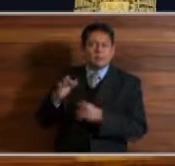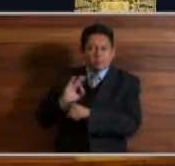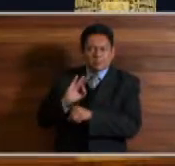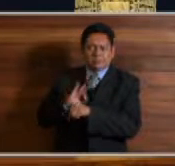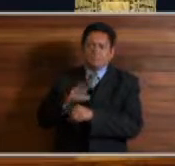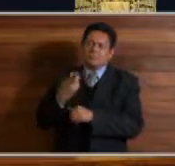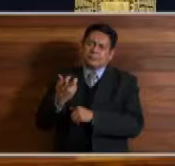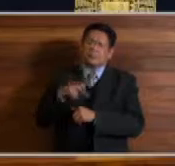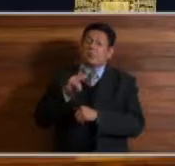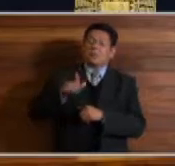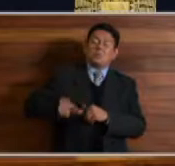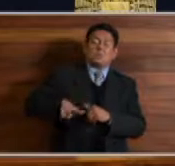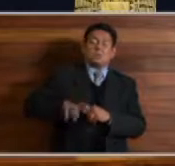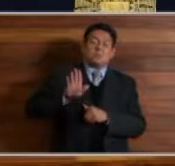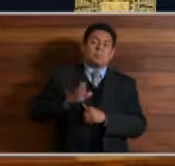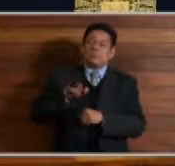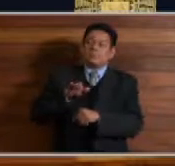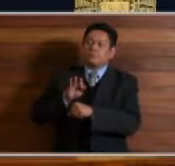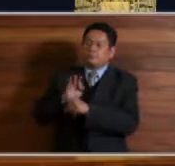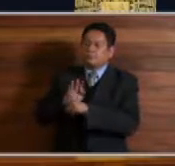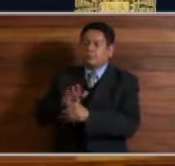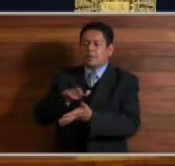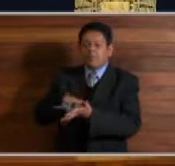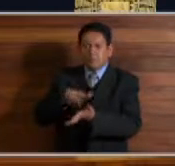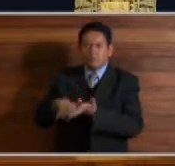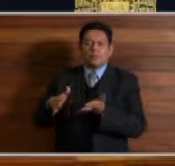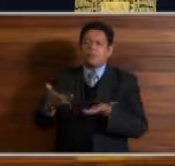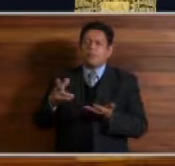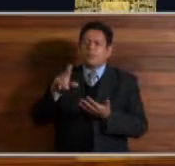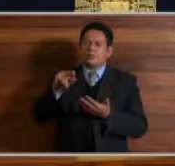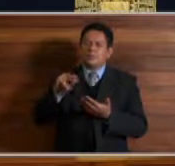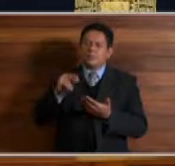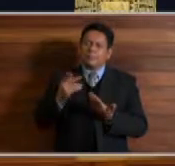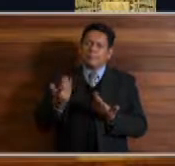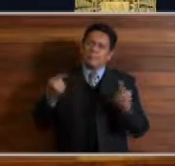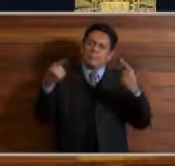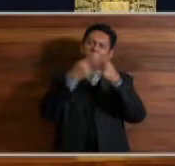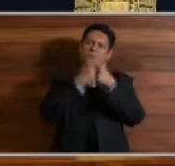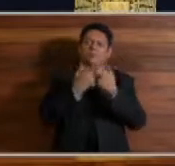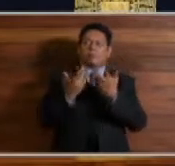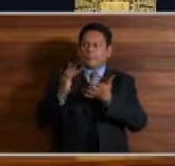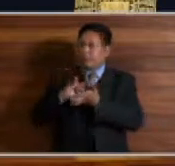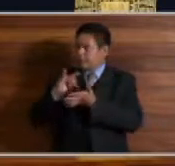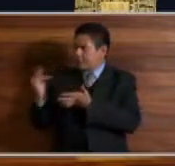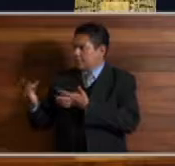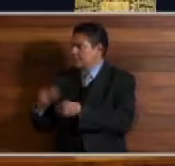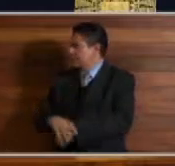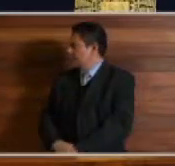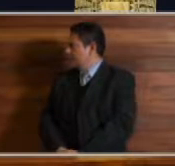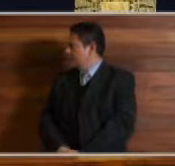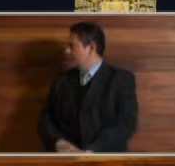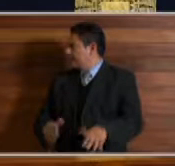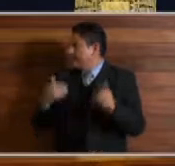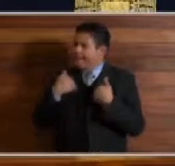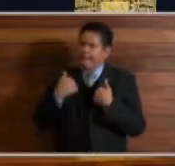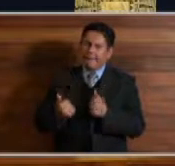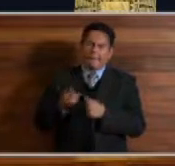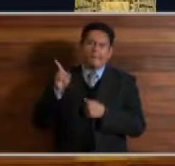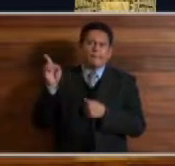mucho tu elocuente participación. Entiendo que justamente has